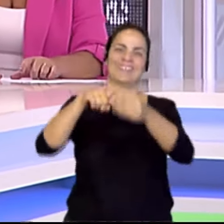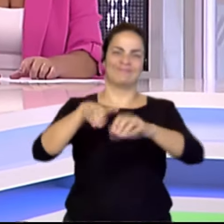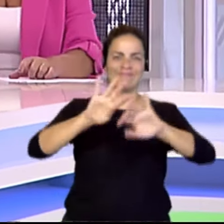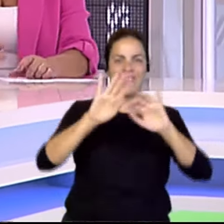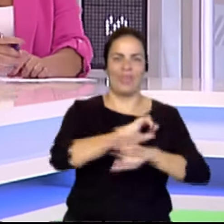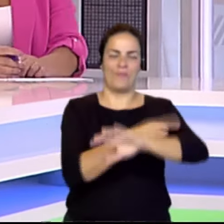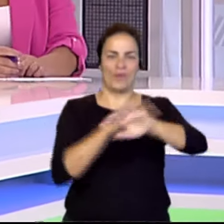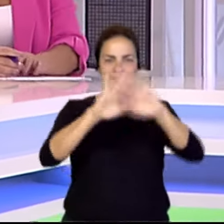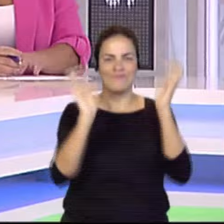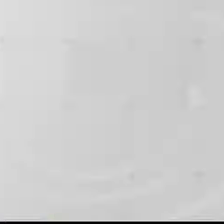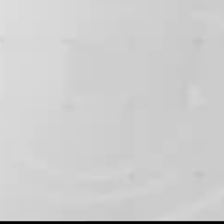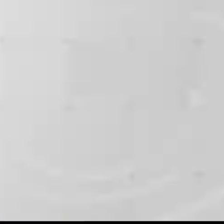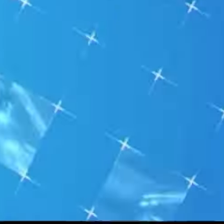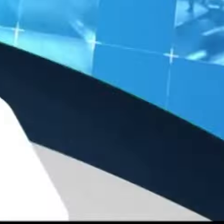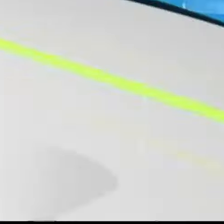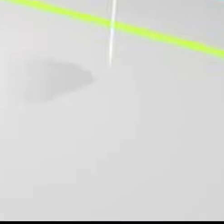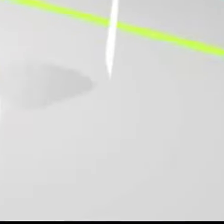mañana